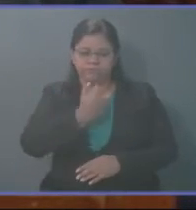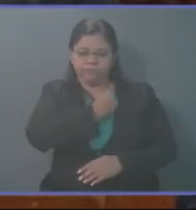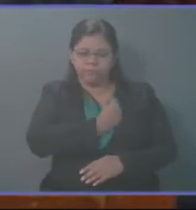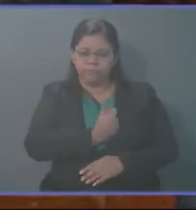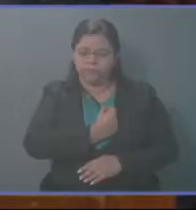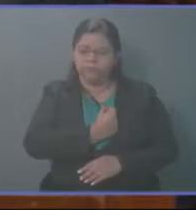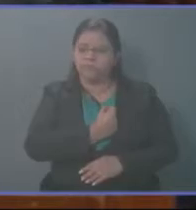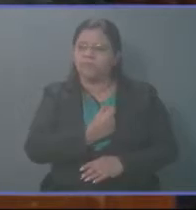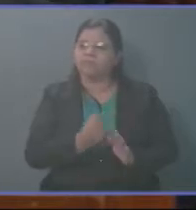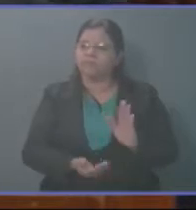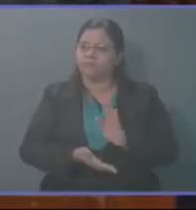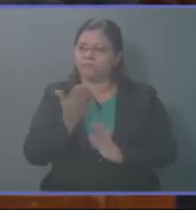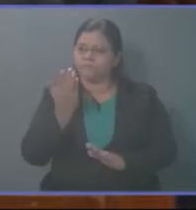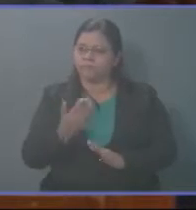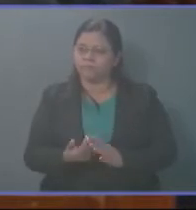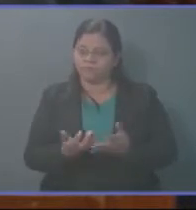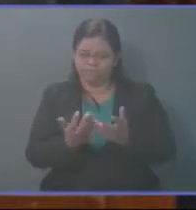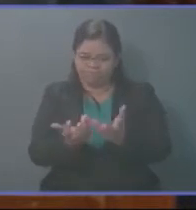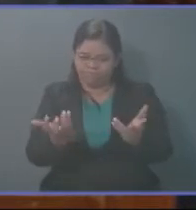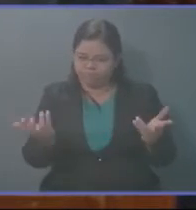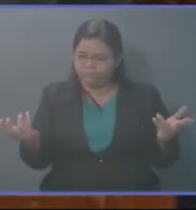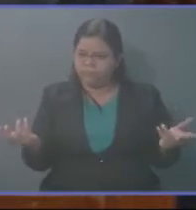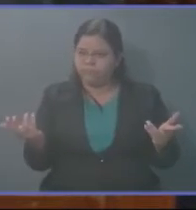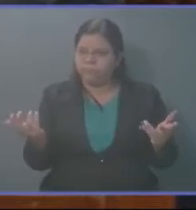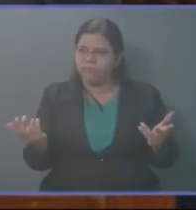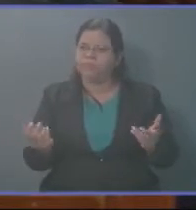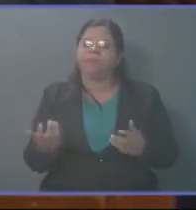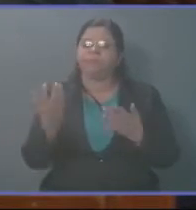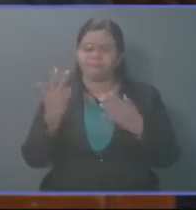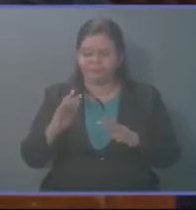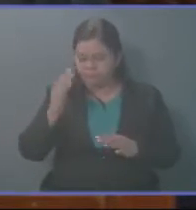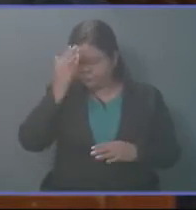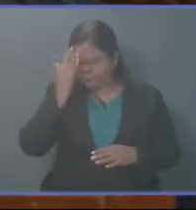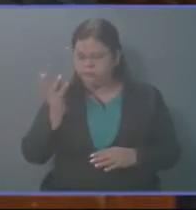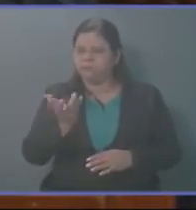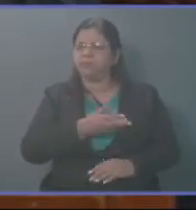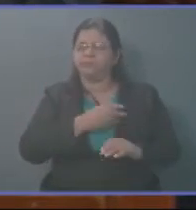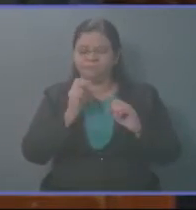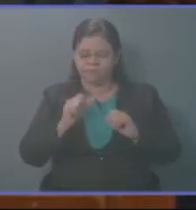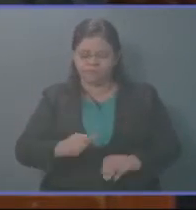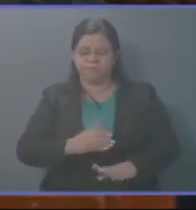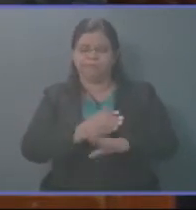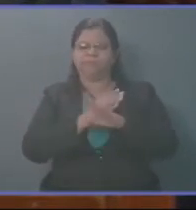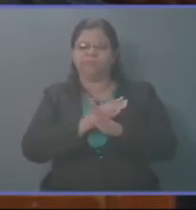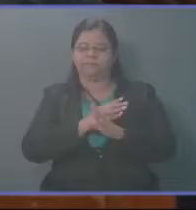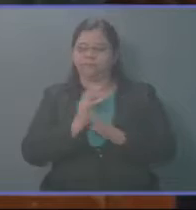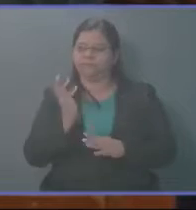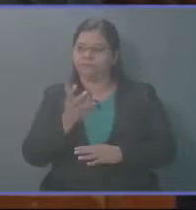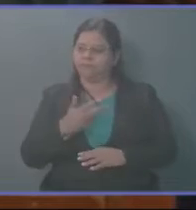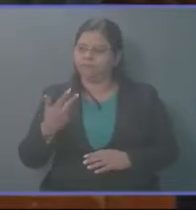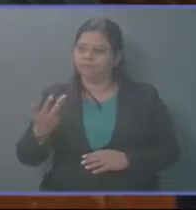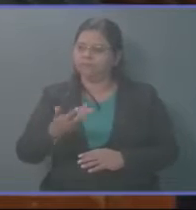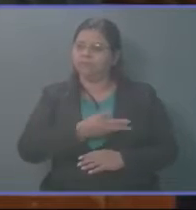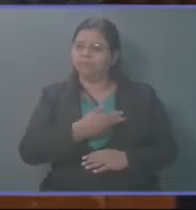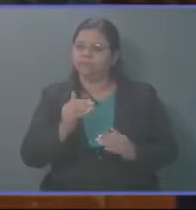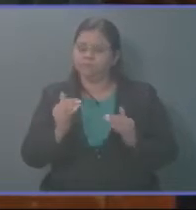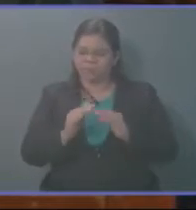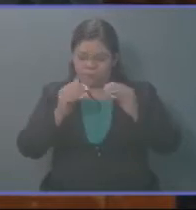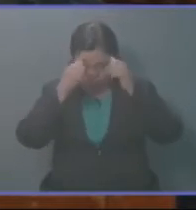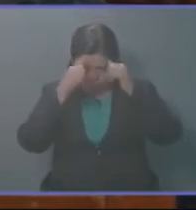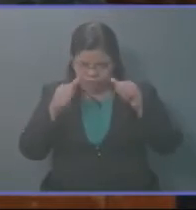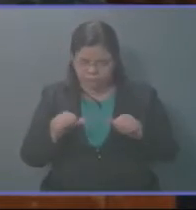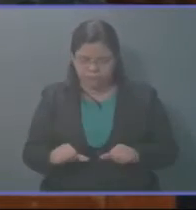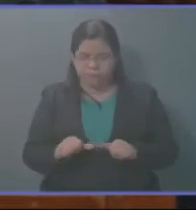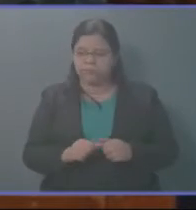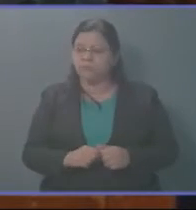en mayores proporciones, sabiendo que podemos prevenir. Nosotros también estamos de acuerdo con